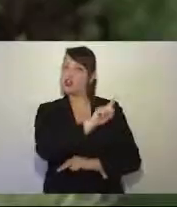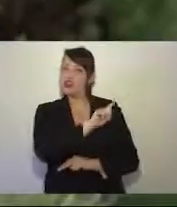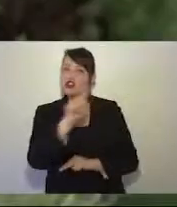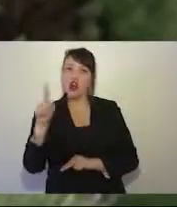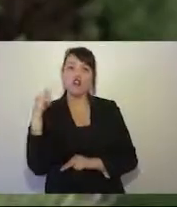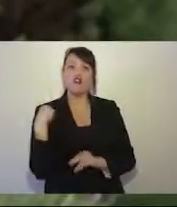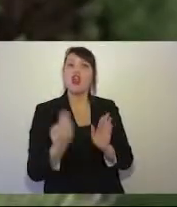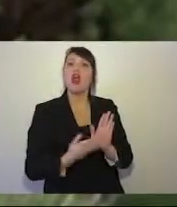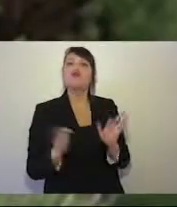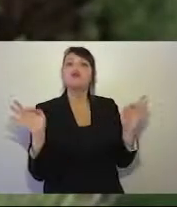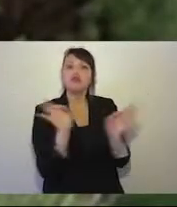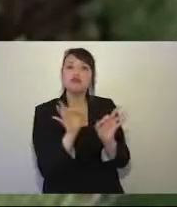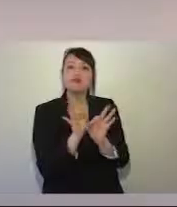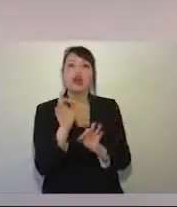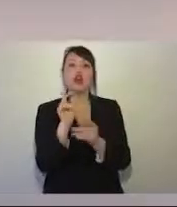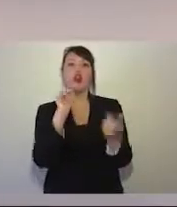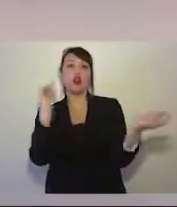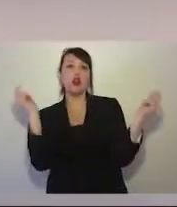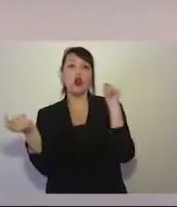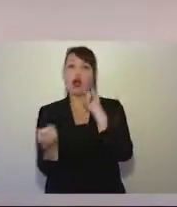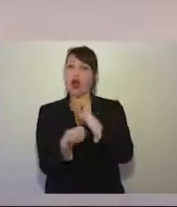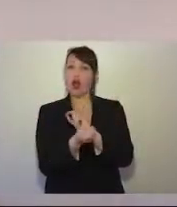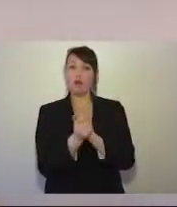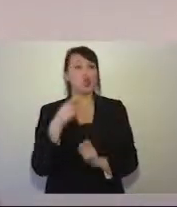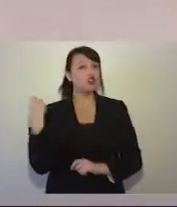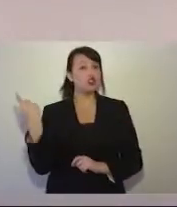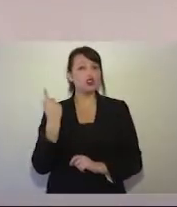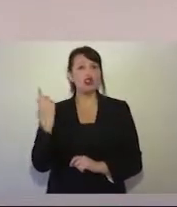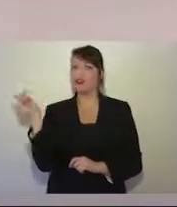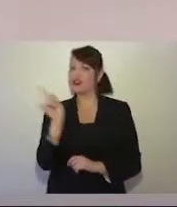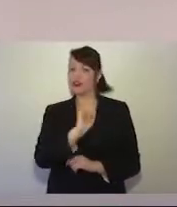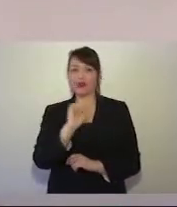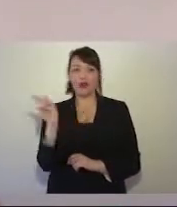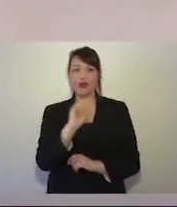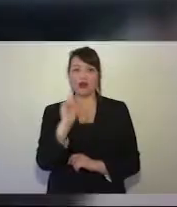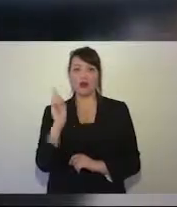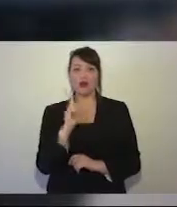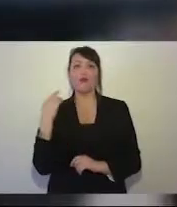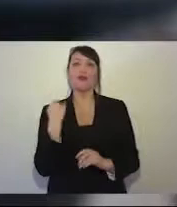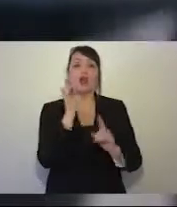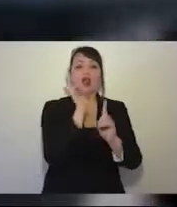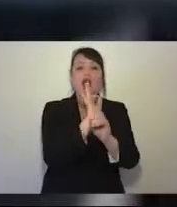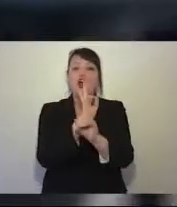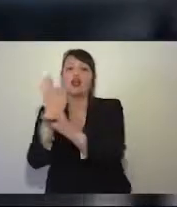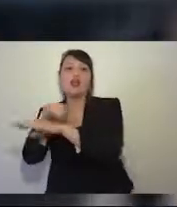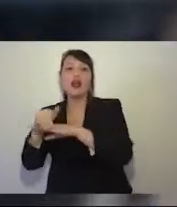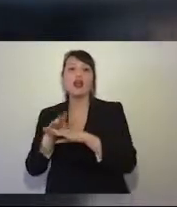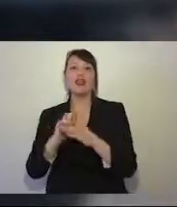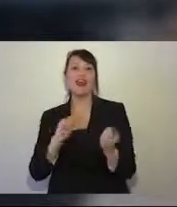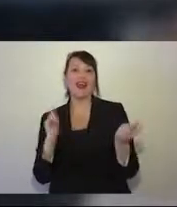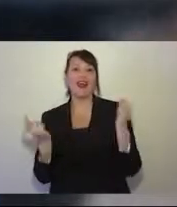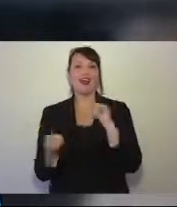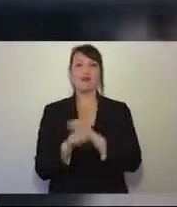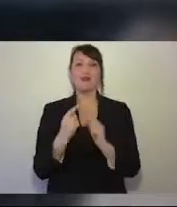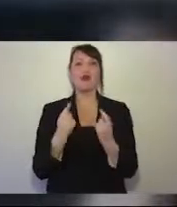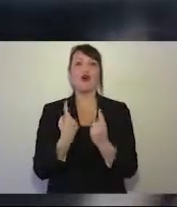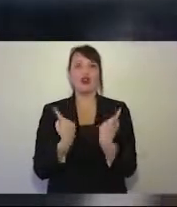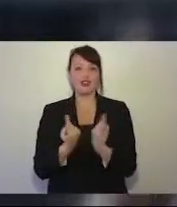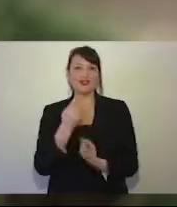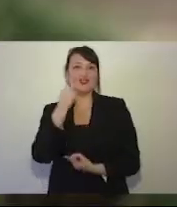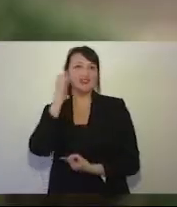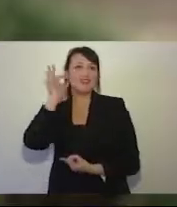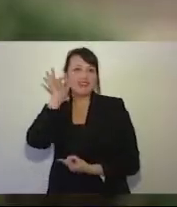hacer. No lo voy a justificar. Los cambios no se hacen solos. El acoso callejero lo cambiamos